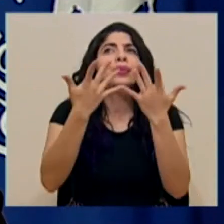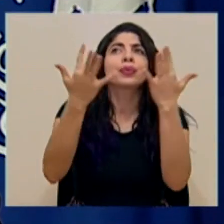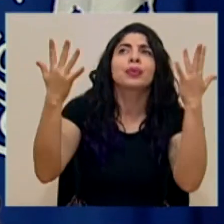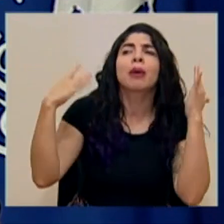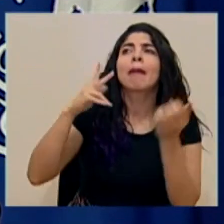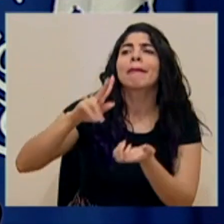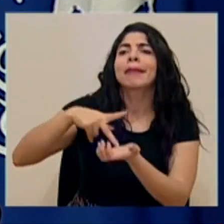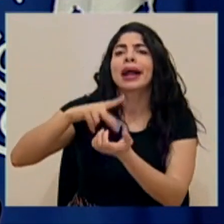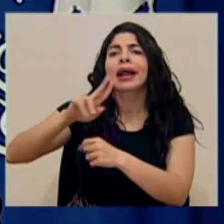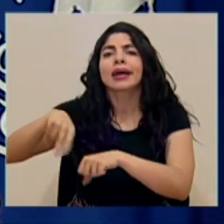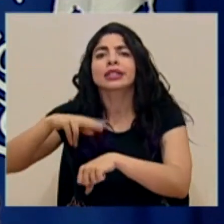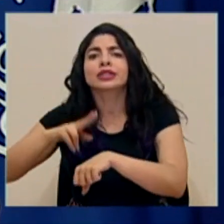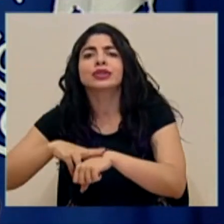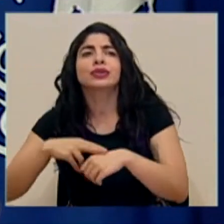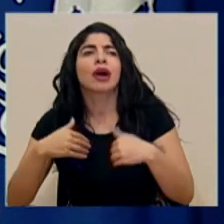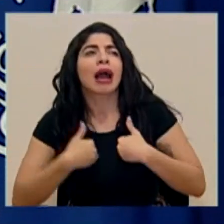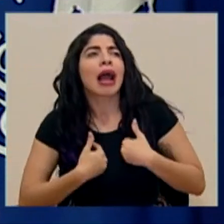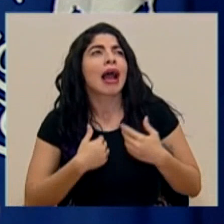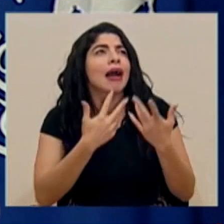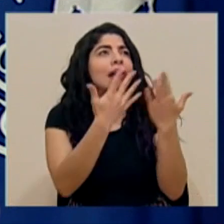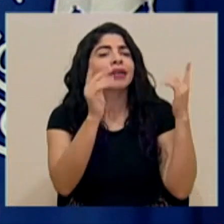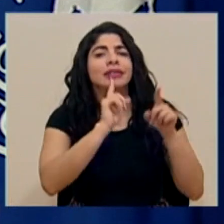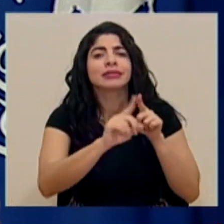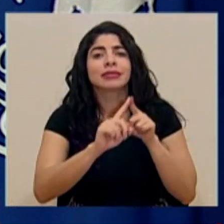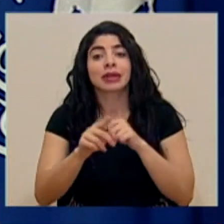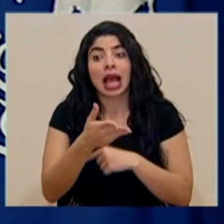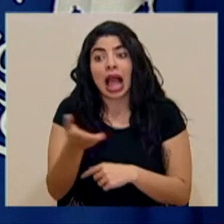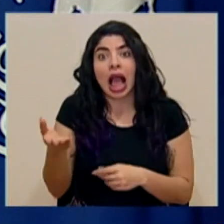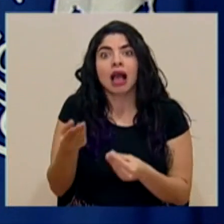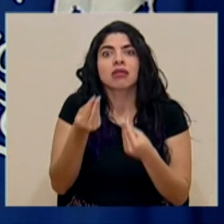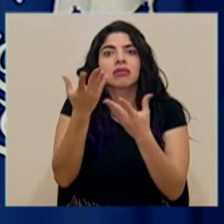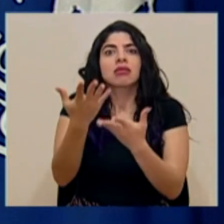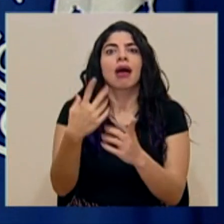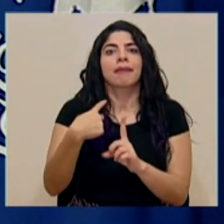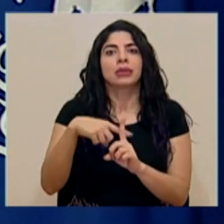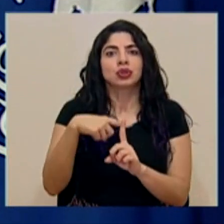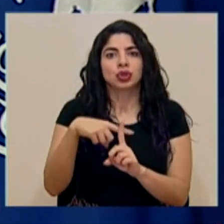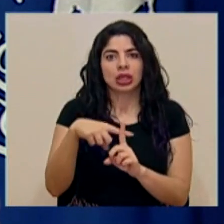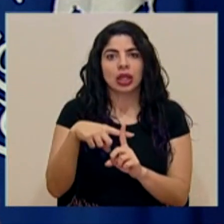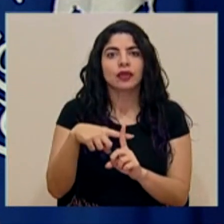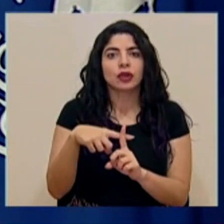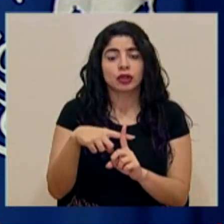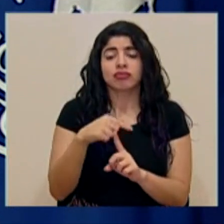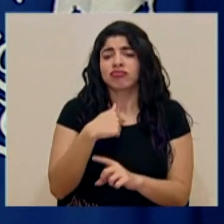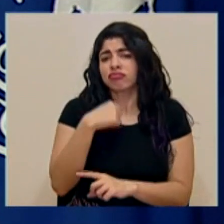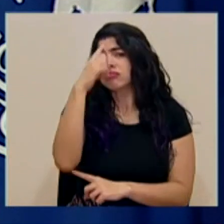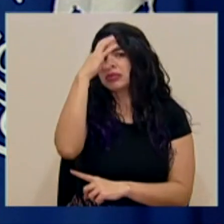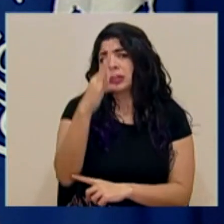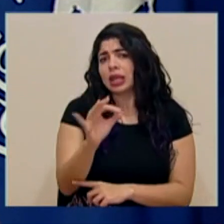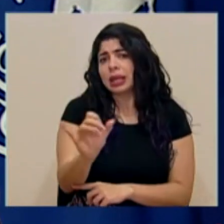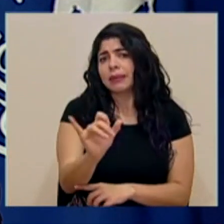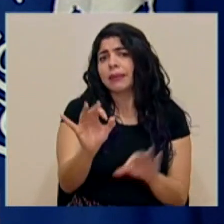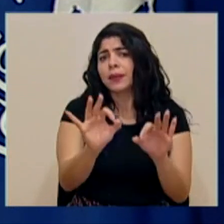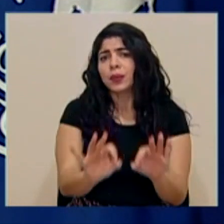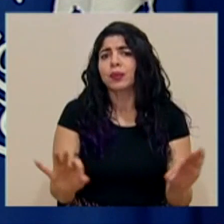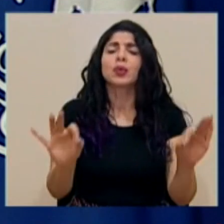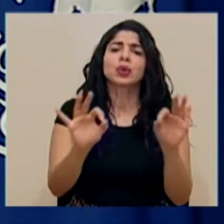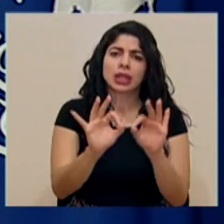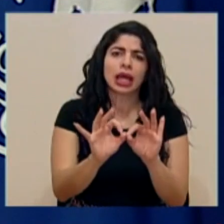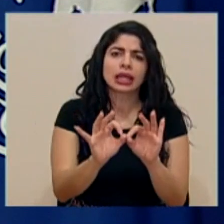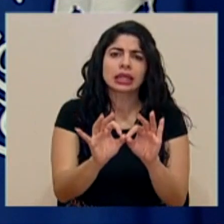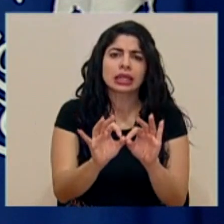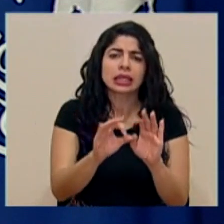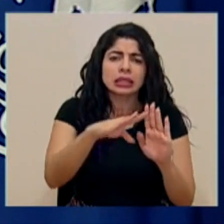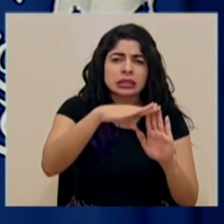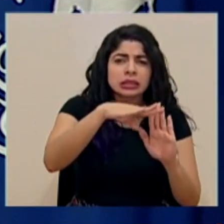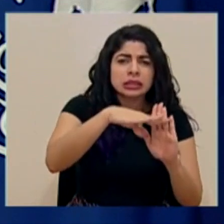nacionales. Entonces, vemos señales muy positivas. Yo creo que era importante también dar